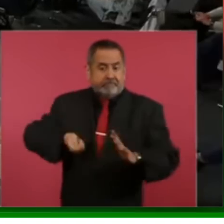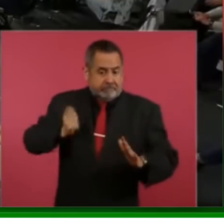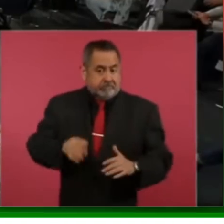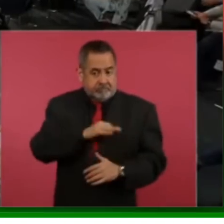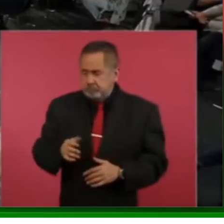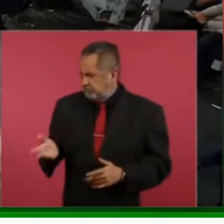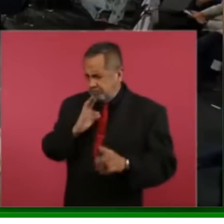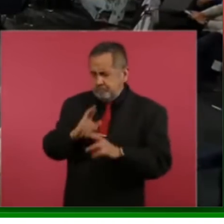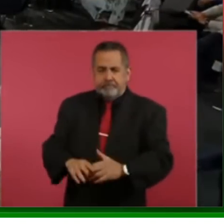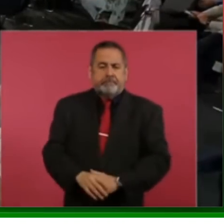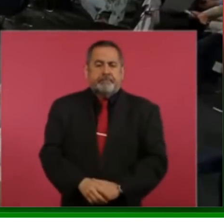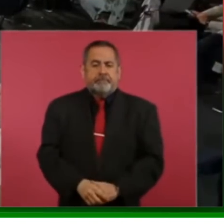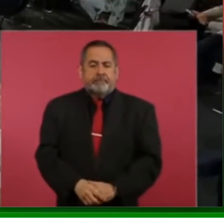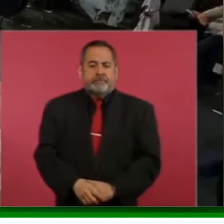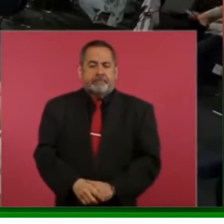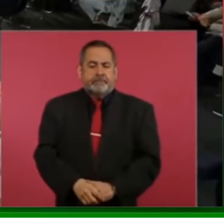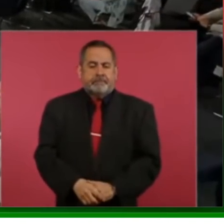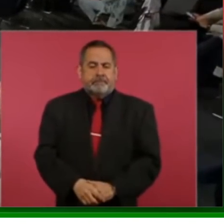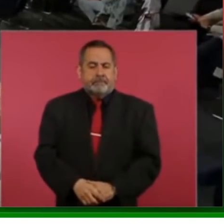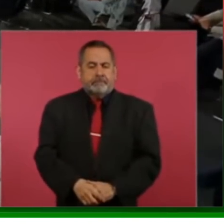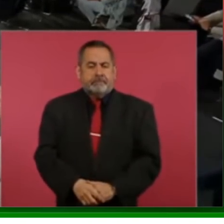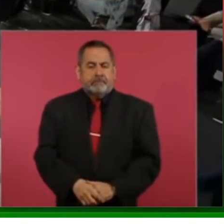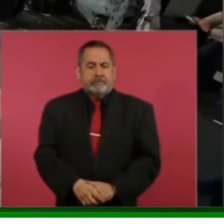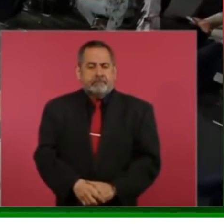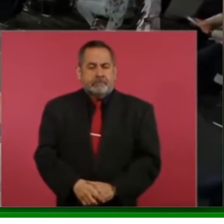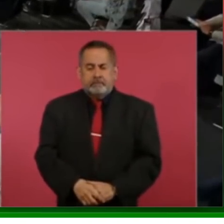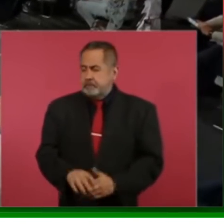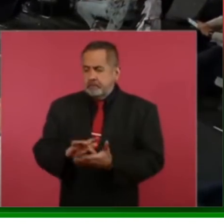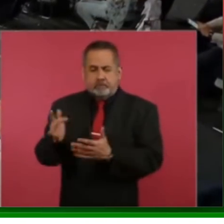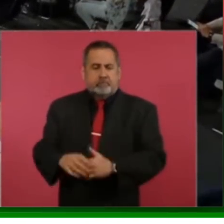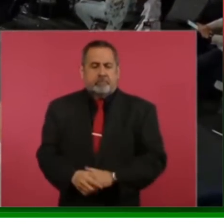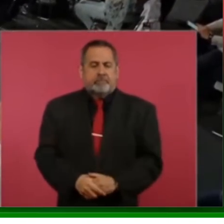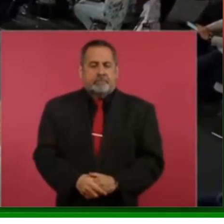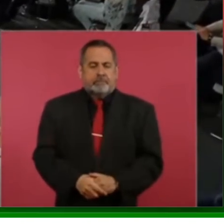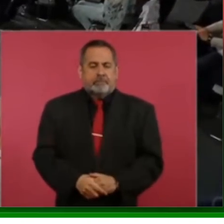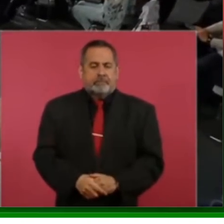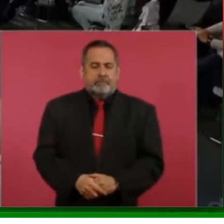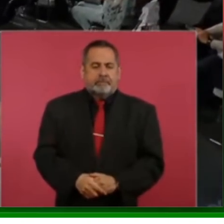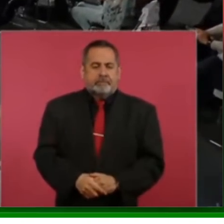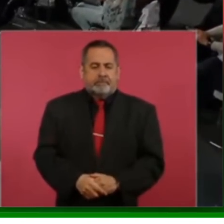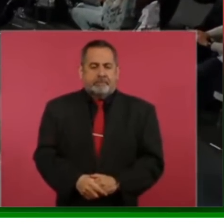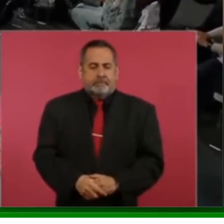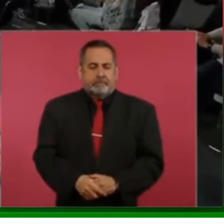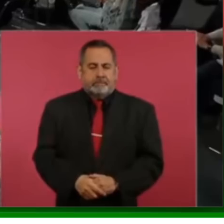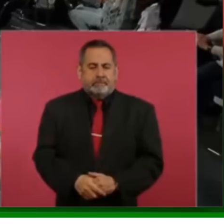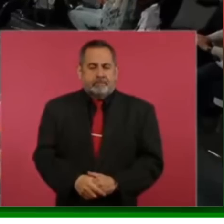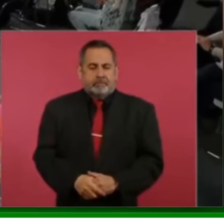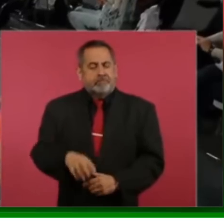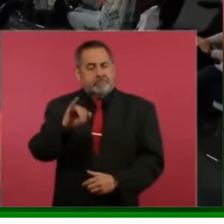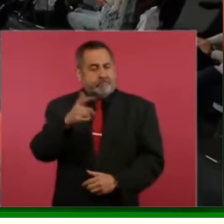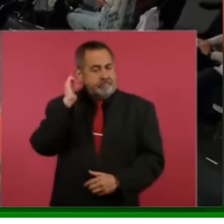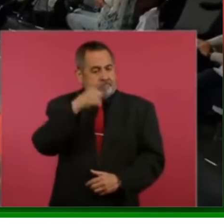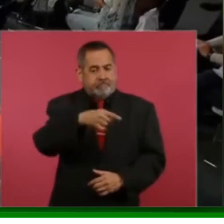ver, cualquiera de ustedes. ¿O a Arturo? Gracias. ¿O los tres? Sí. Pues la aspiración es que los tribunales